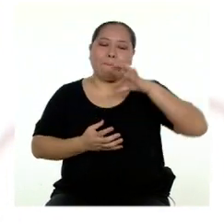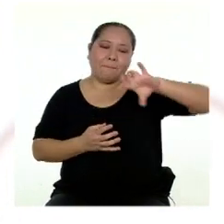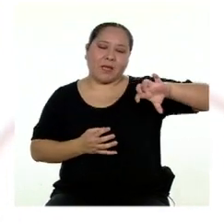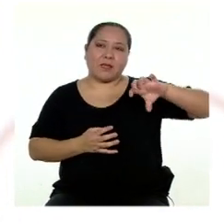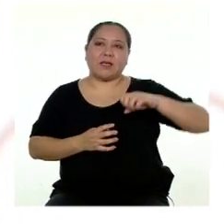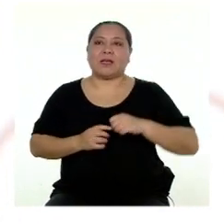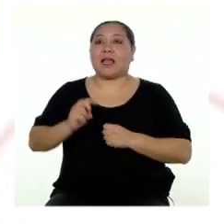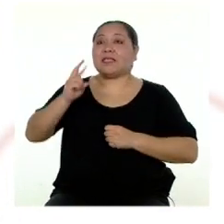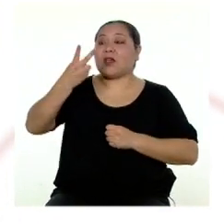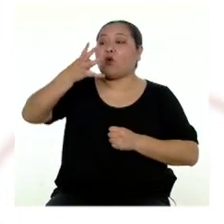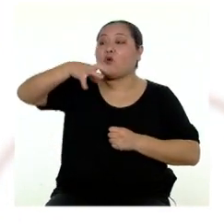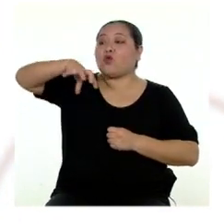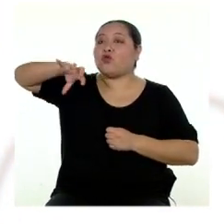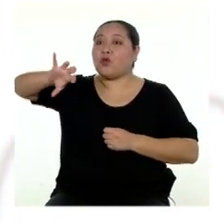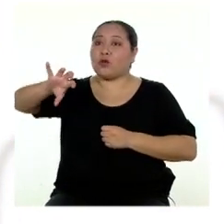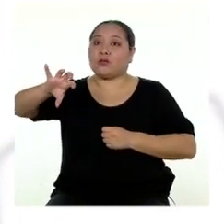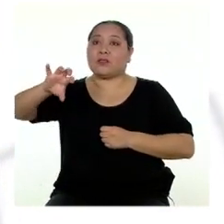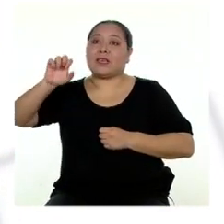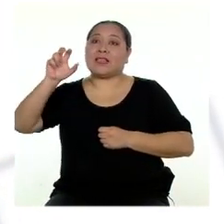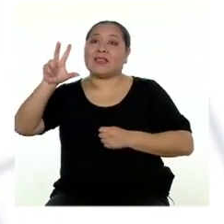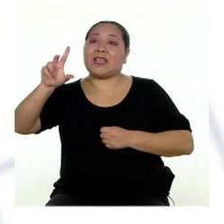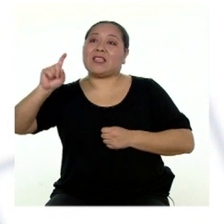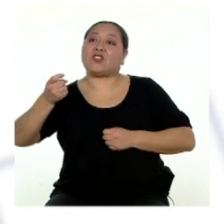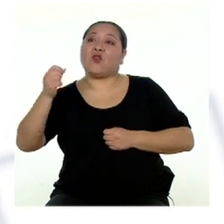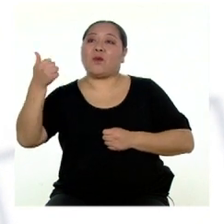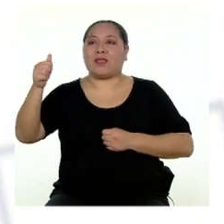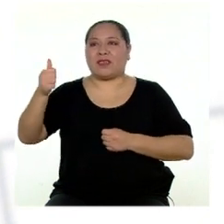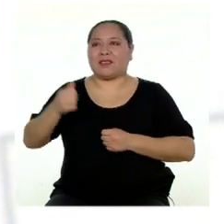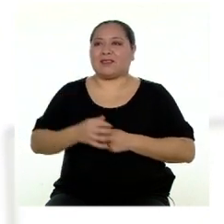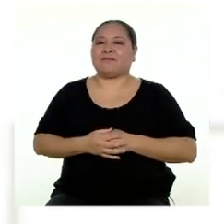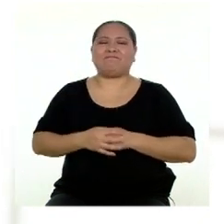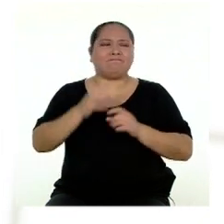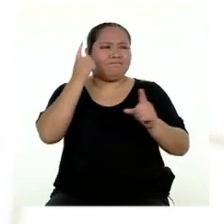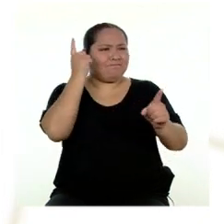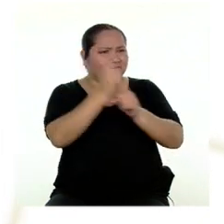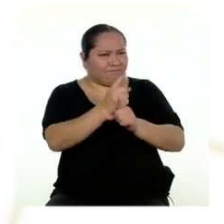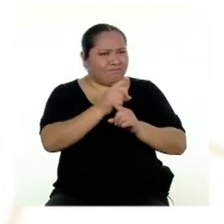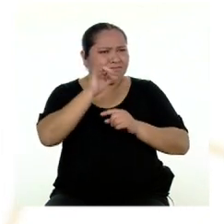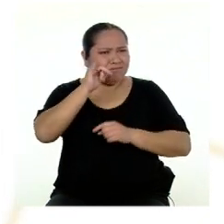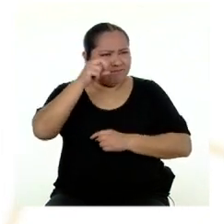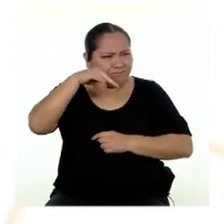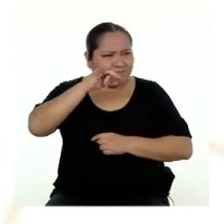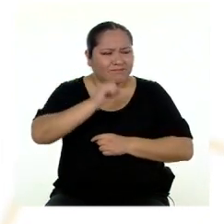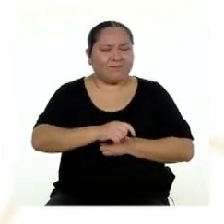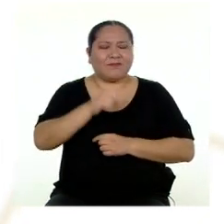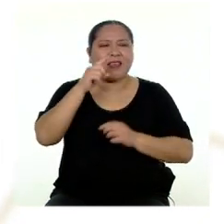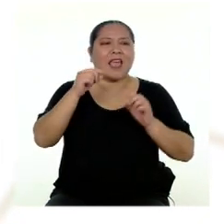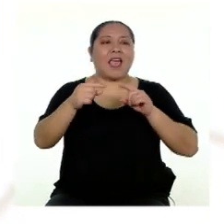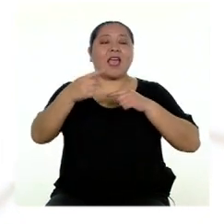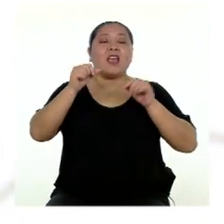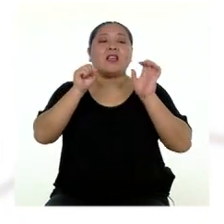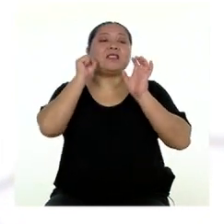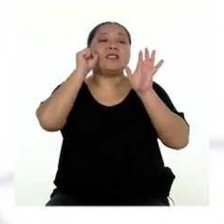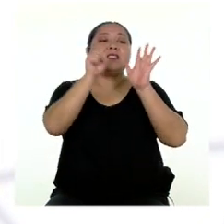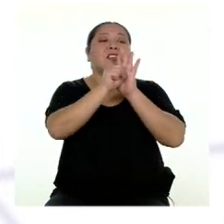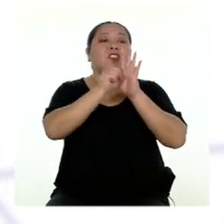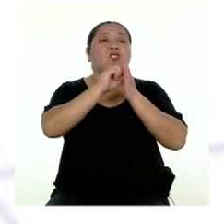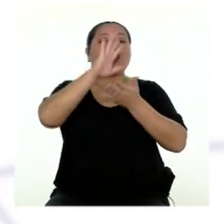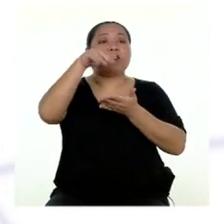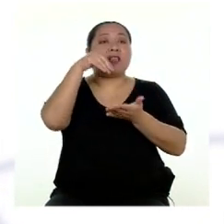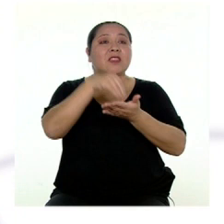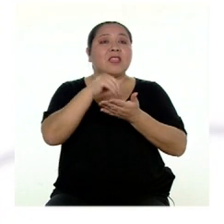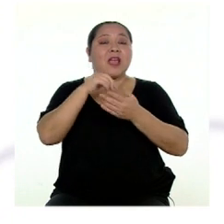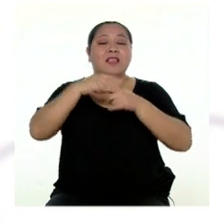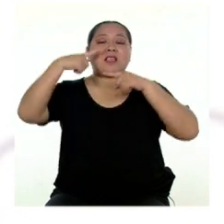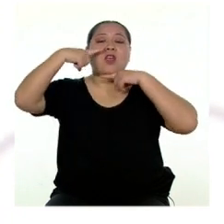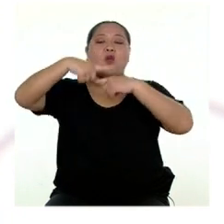segundo miembro en ese caso es únicamente 3,10. Exactamente, Yanira. El signo principal se lee simplemente